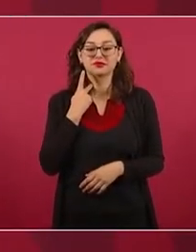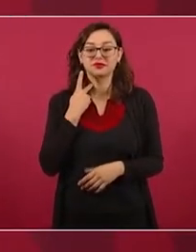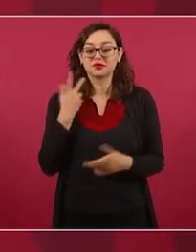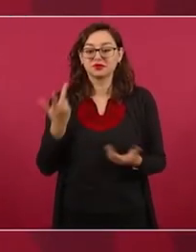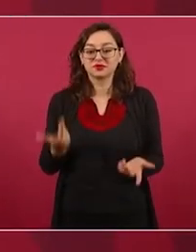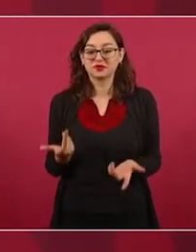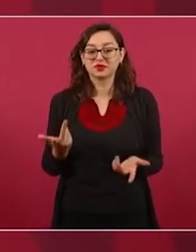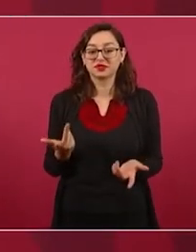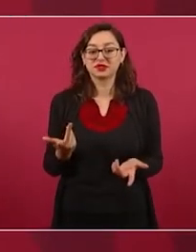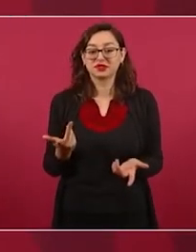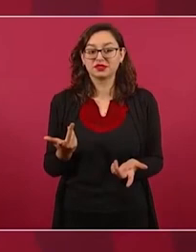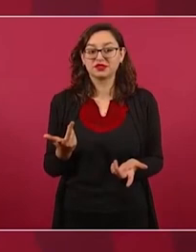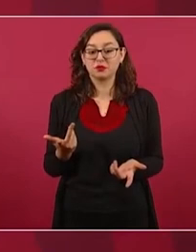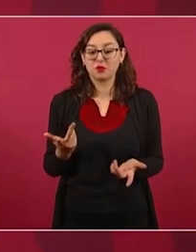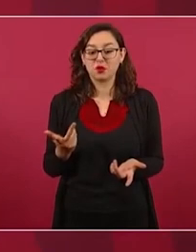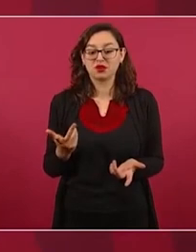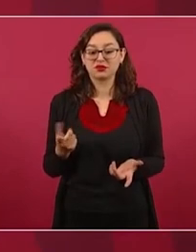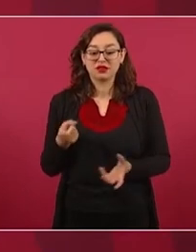No se puede decir que nada